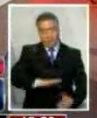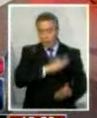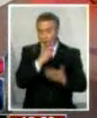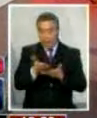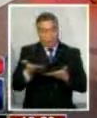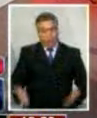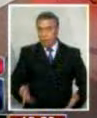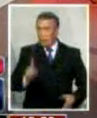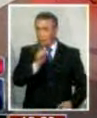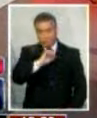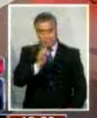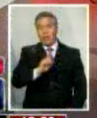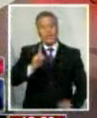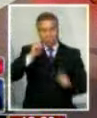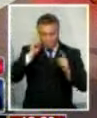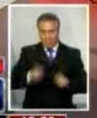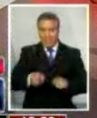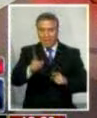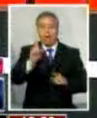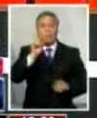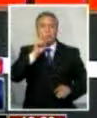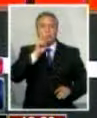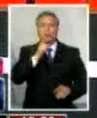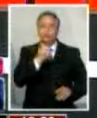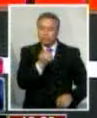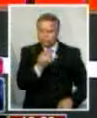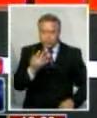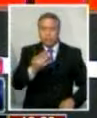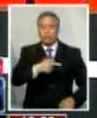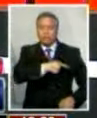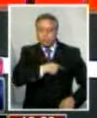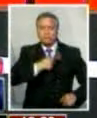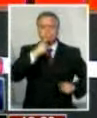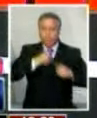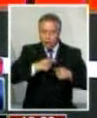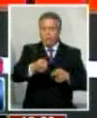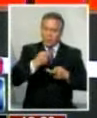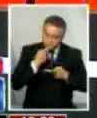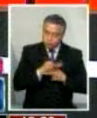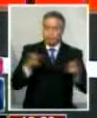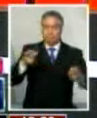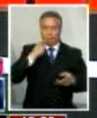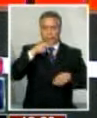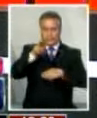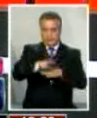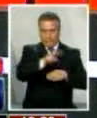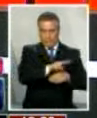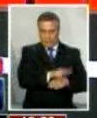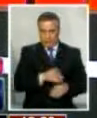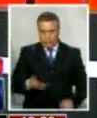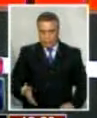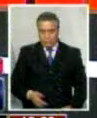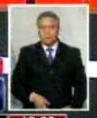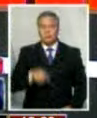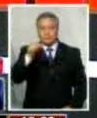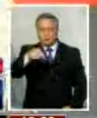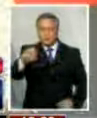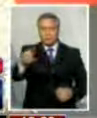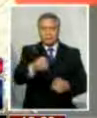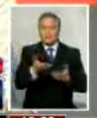pedido incluso que se den las identidades. ¿En qué puede enturbiar en un proceso que se utilice este tipo de